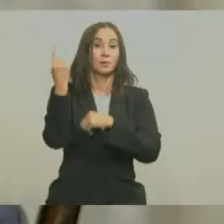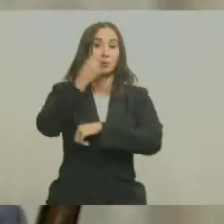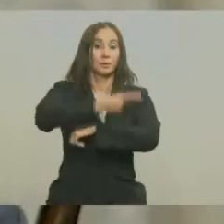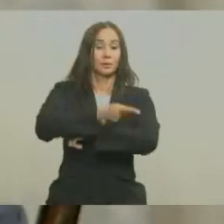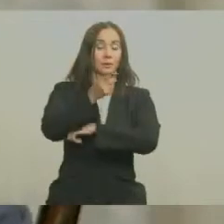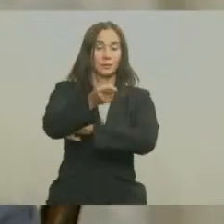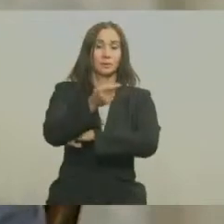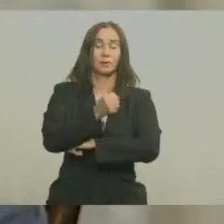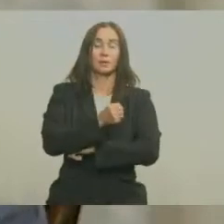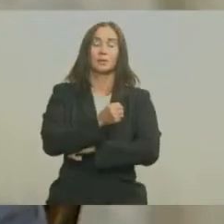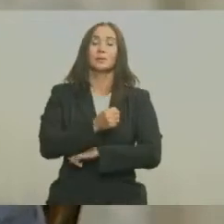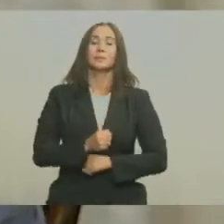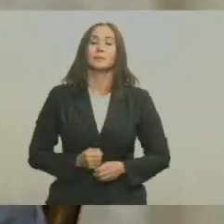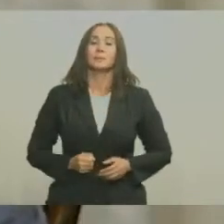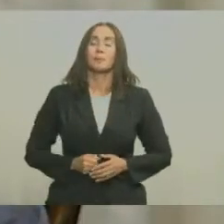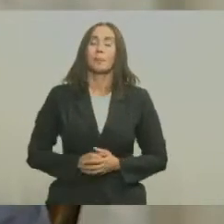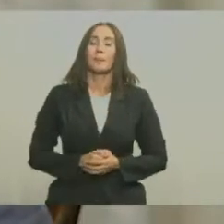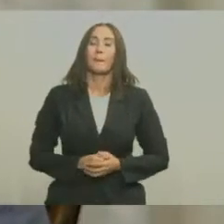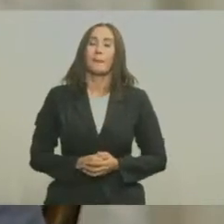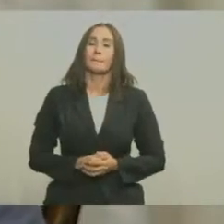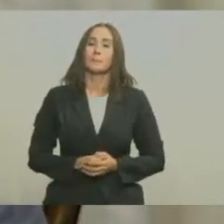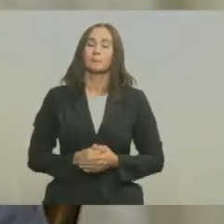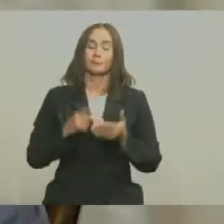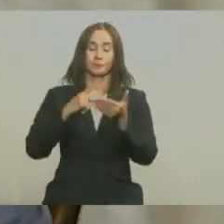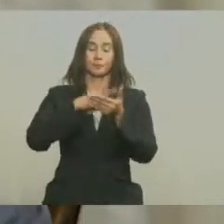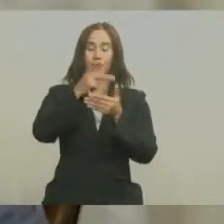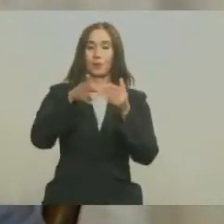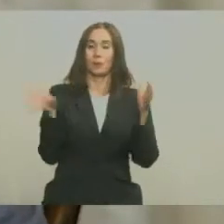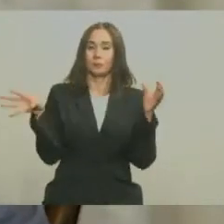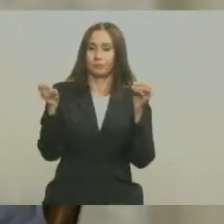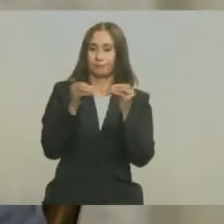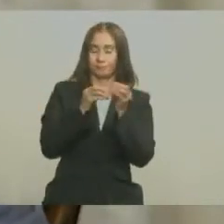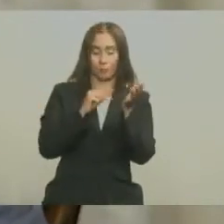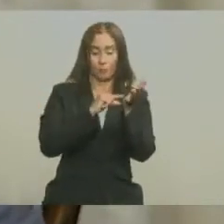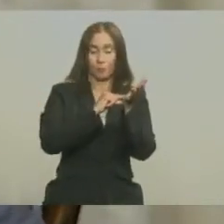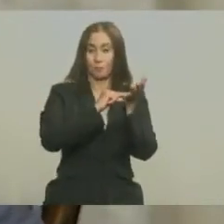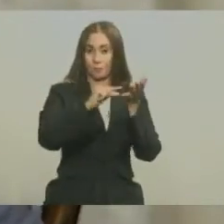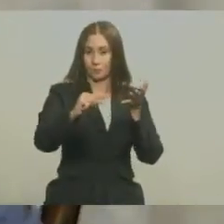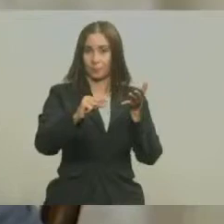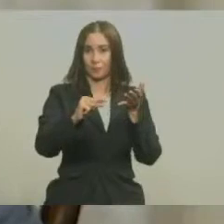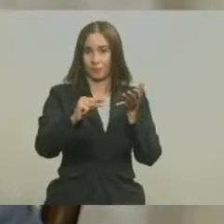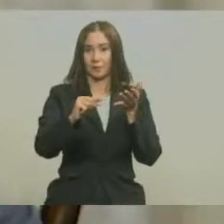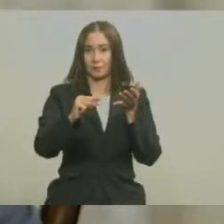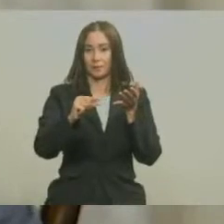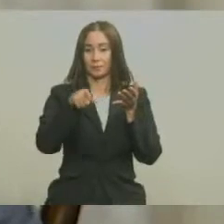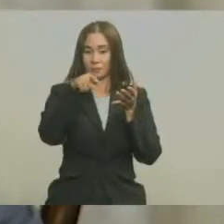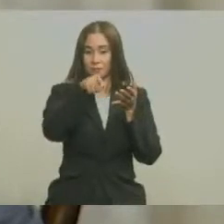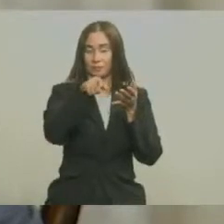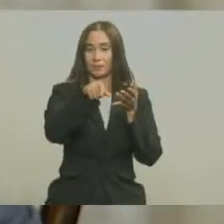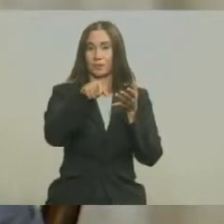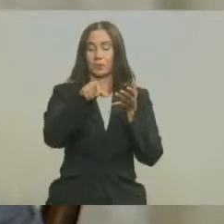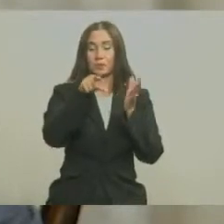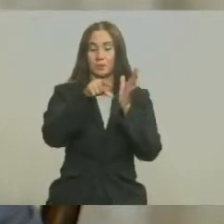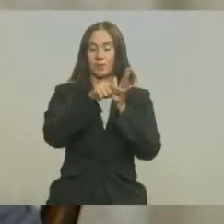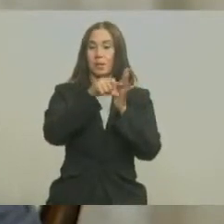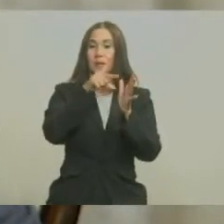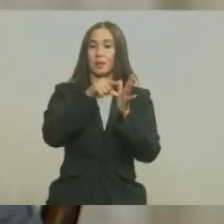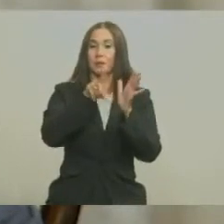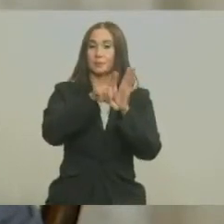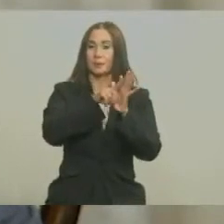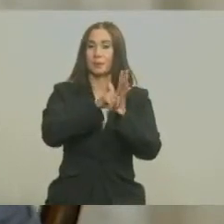manera extraordinaria, que al proyecto se le agregó un párrafo, un artículo, haciendo esa salvedad de que esas